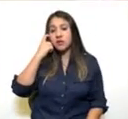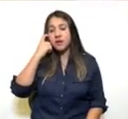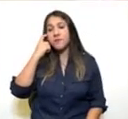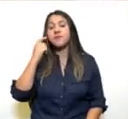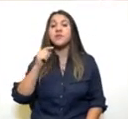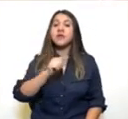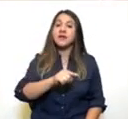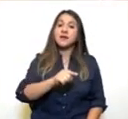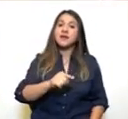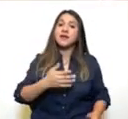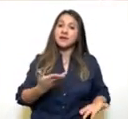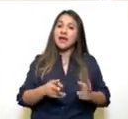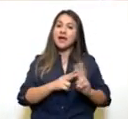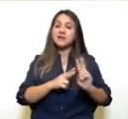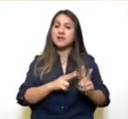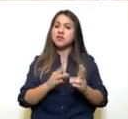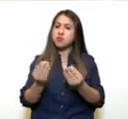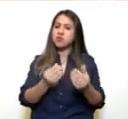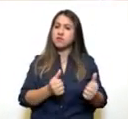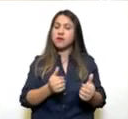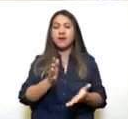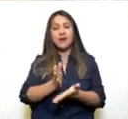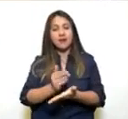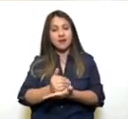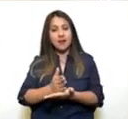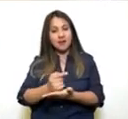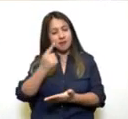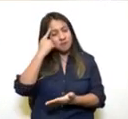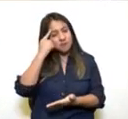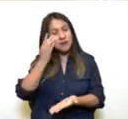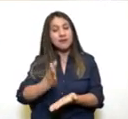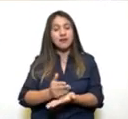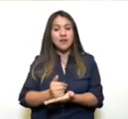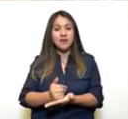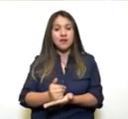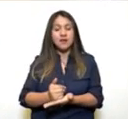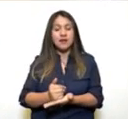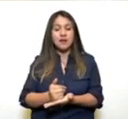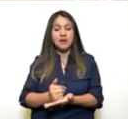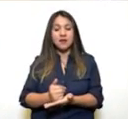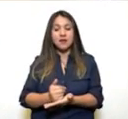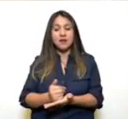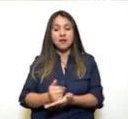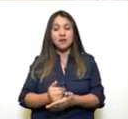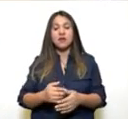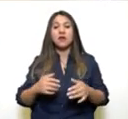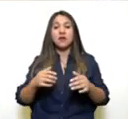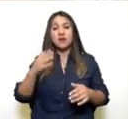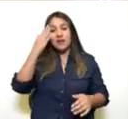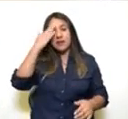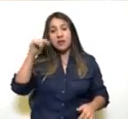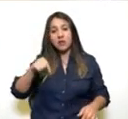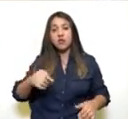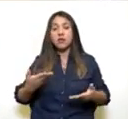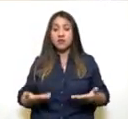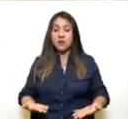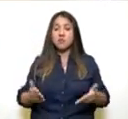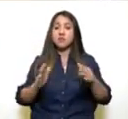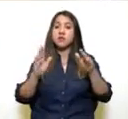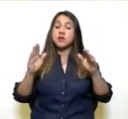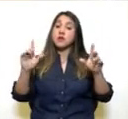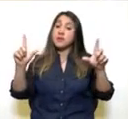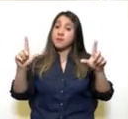él está elaborando muy bien la estrategia creo que hoy día estamos descendiendo